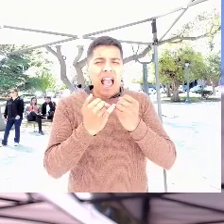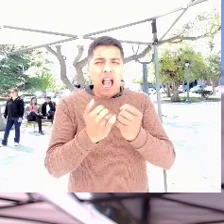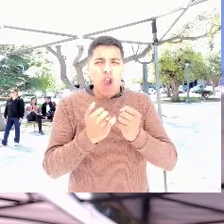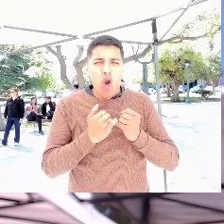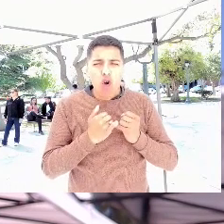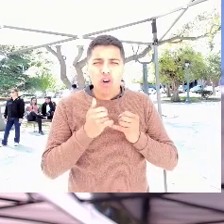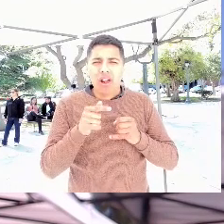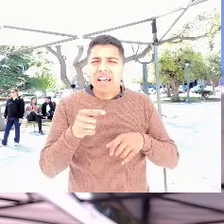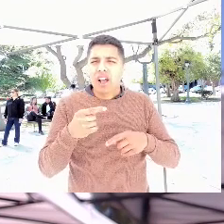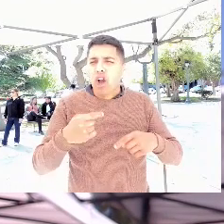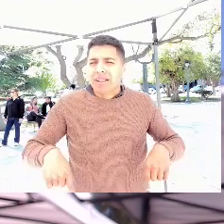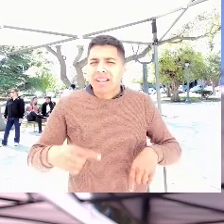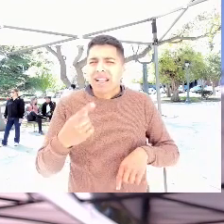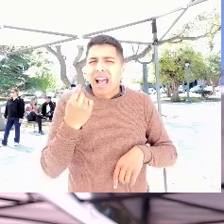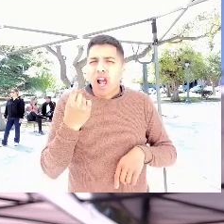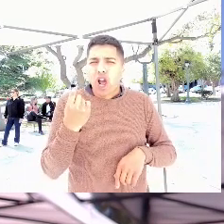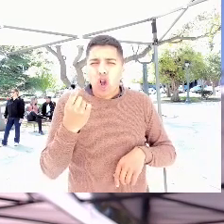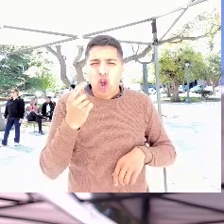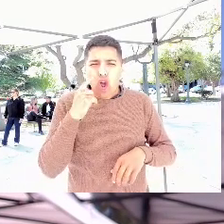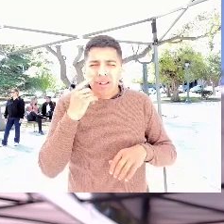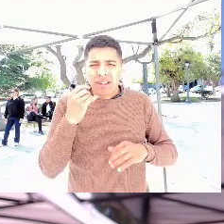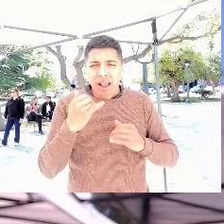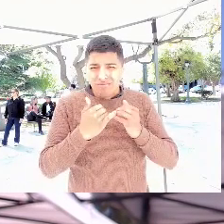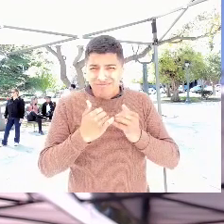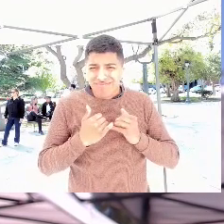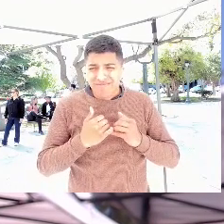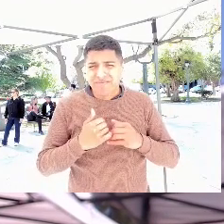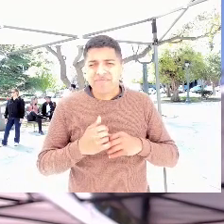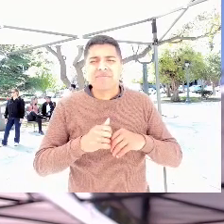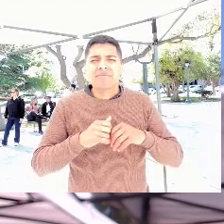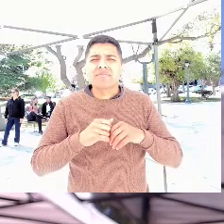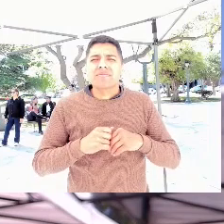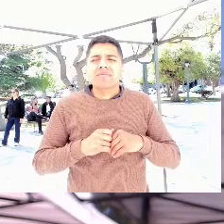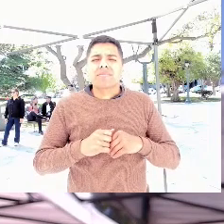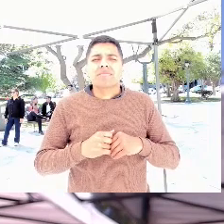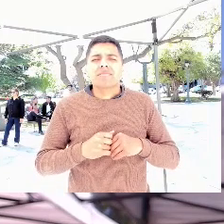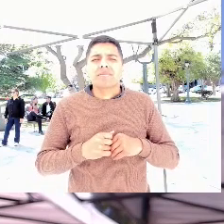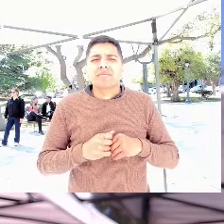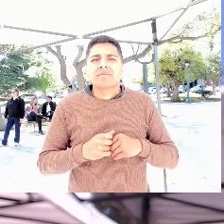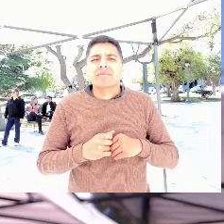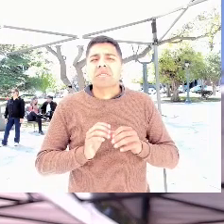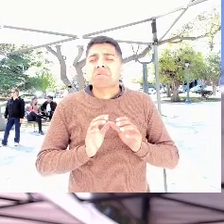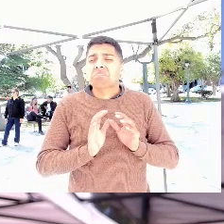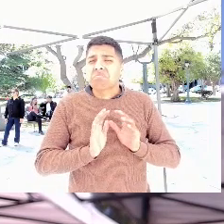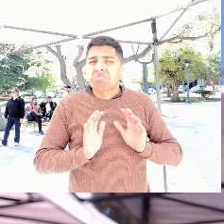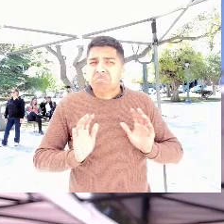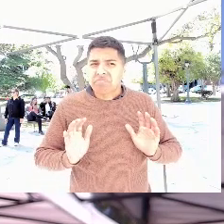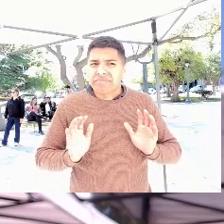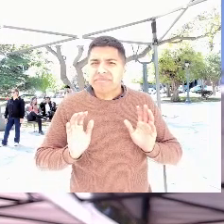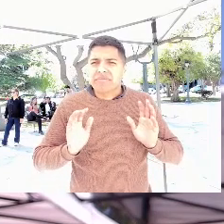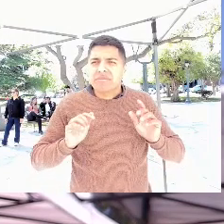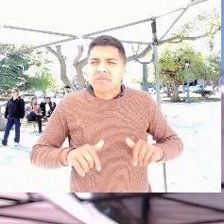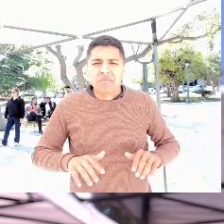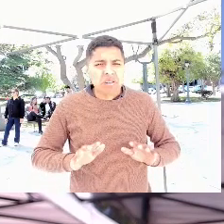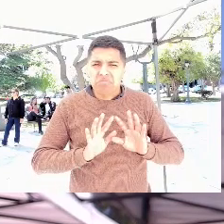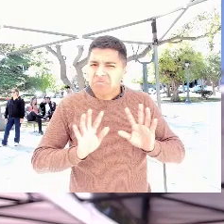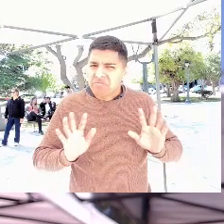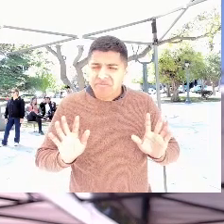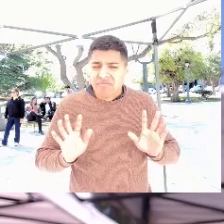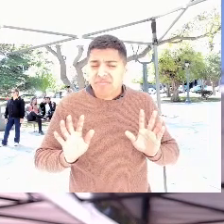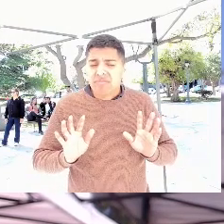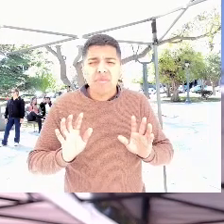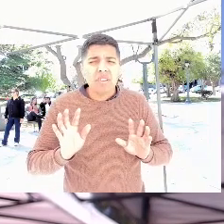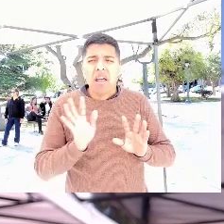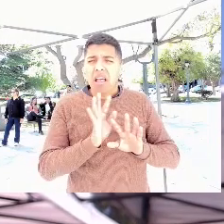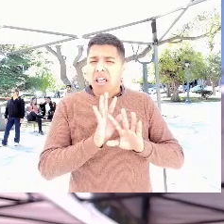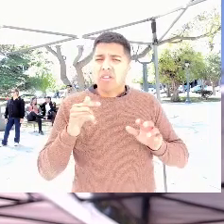su economía a través de estas acciones. Entonces, bueno, simplemente eso, hacer un repaso,